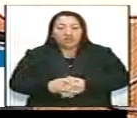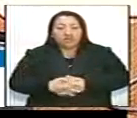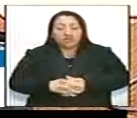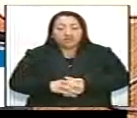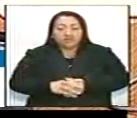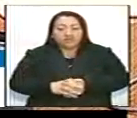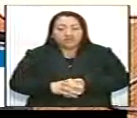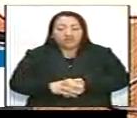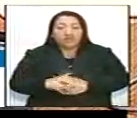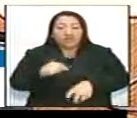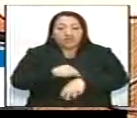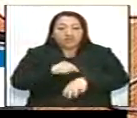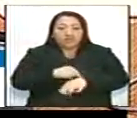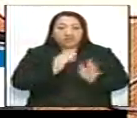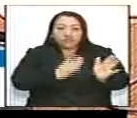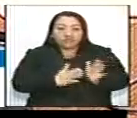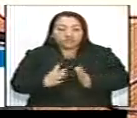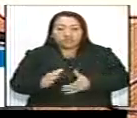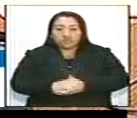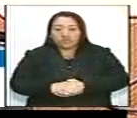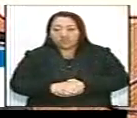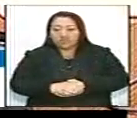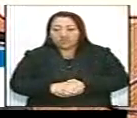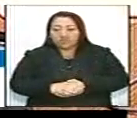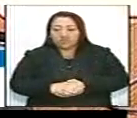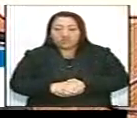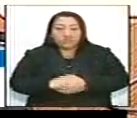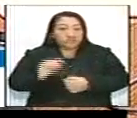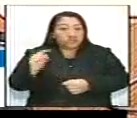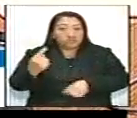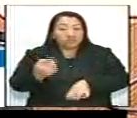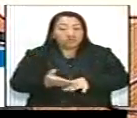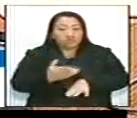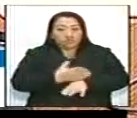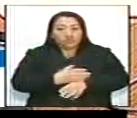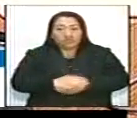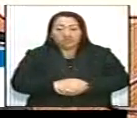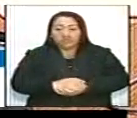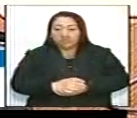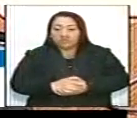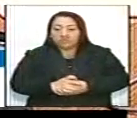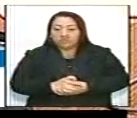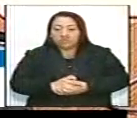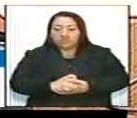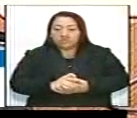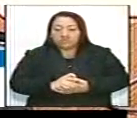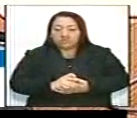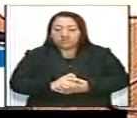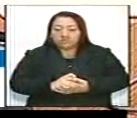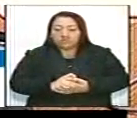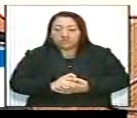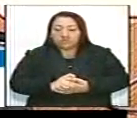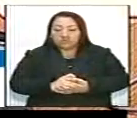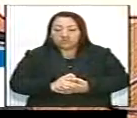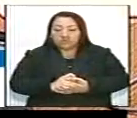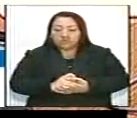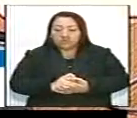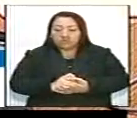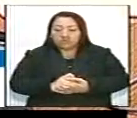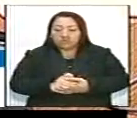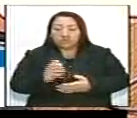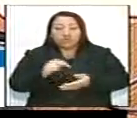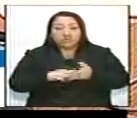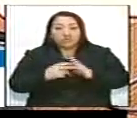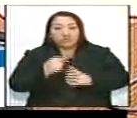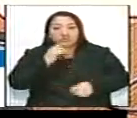establecerse etapas en su funcionamiento. Y la primera etapa es la que se denomina la actividad 1, en la cual se han tenido